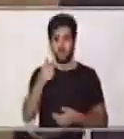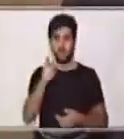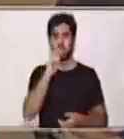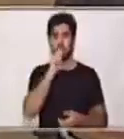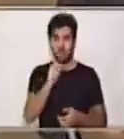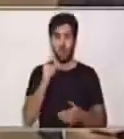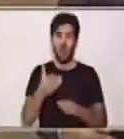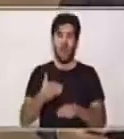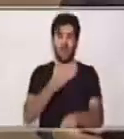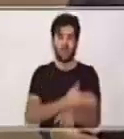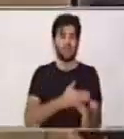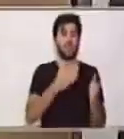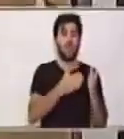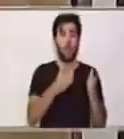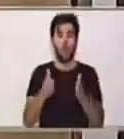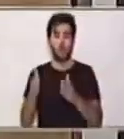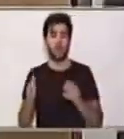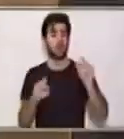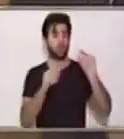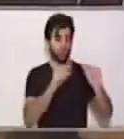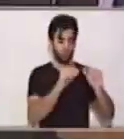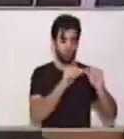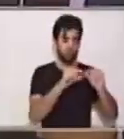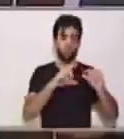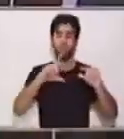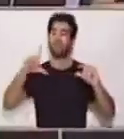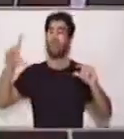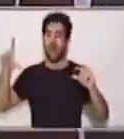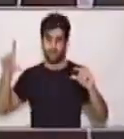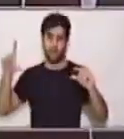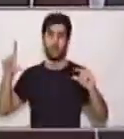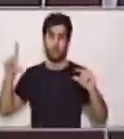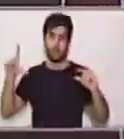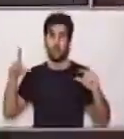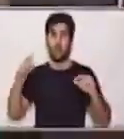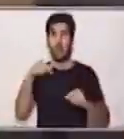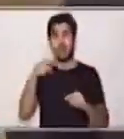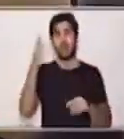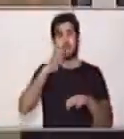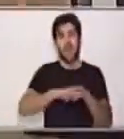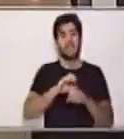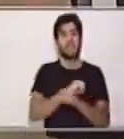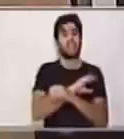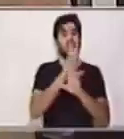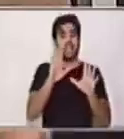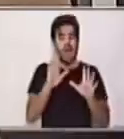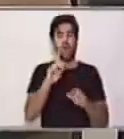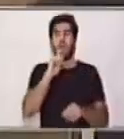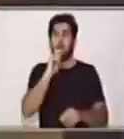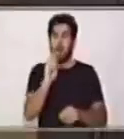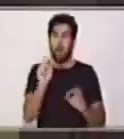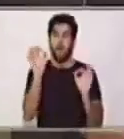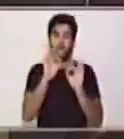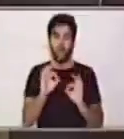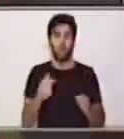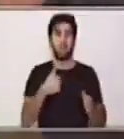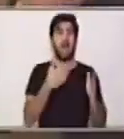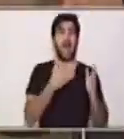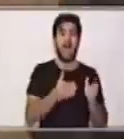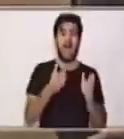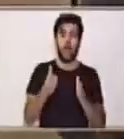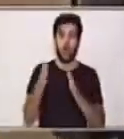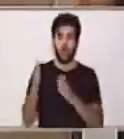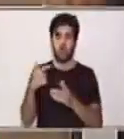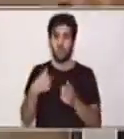colocarlos de manera ascendente. Y eso nos va a permitir de manera más clara, de manera más sencilla,